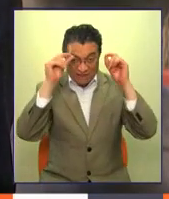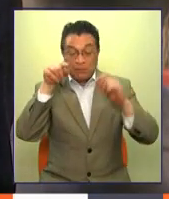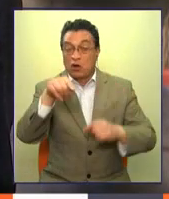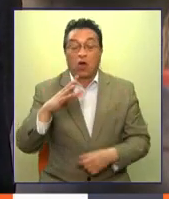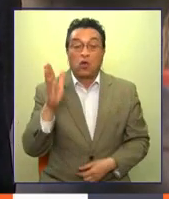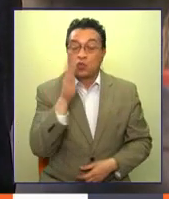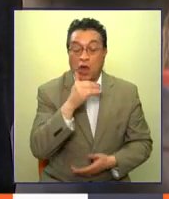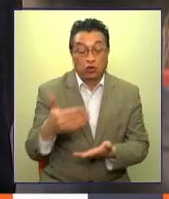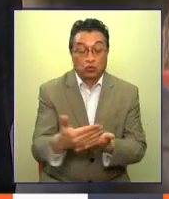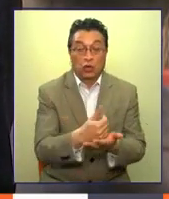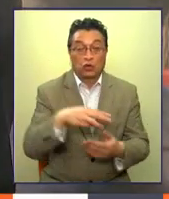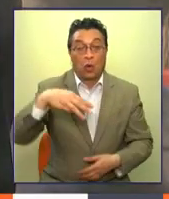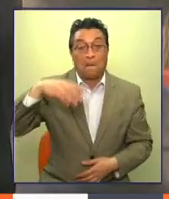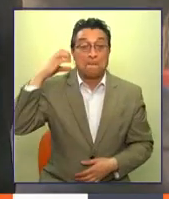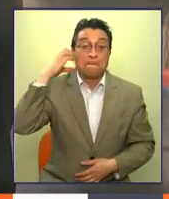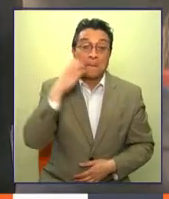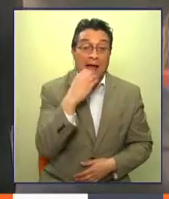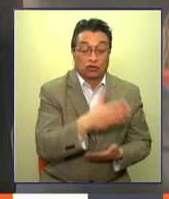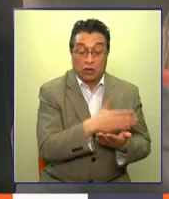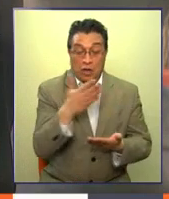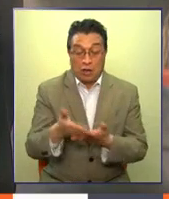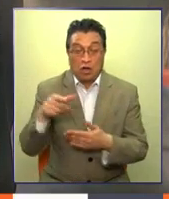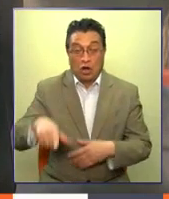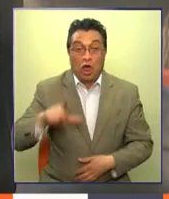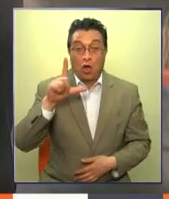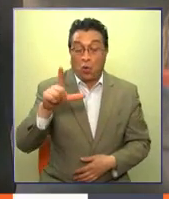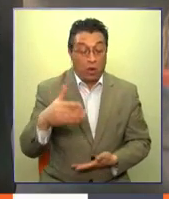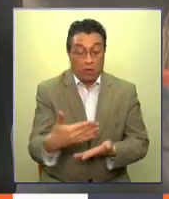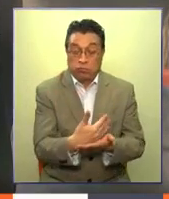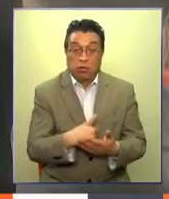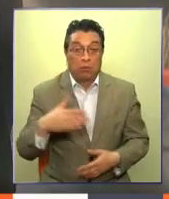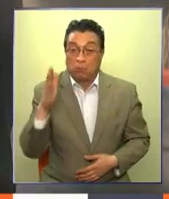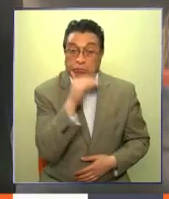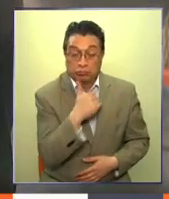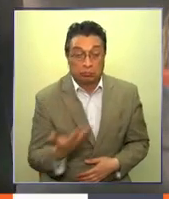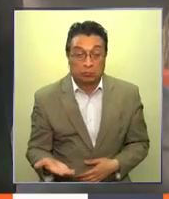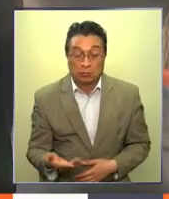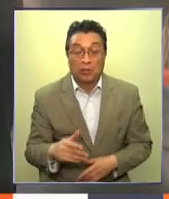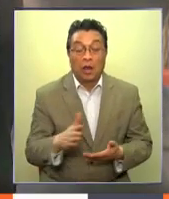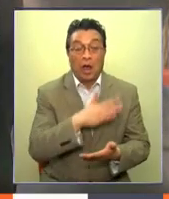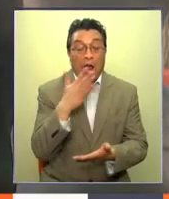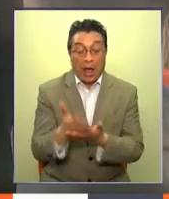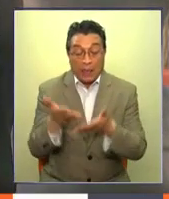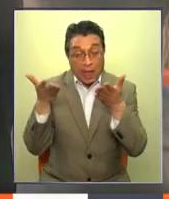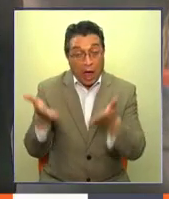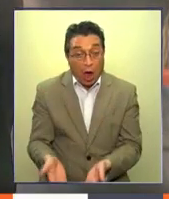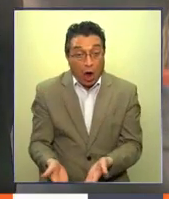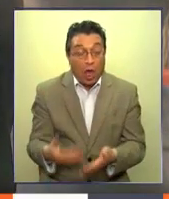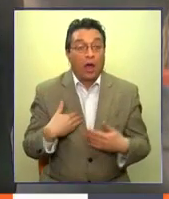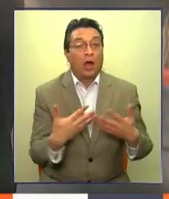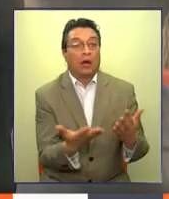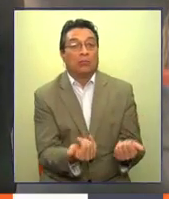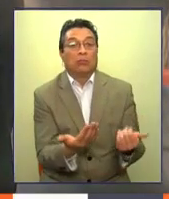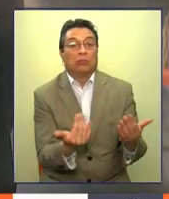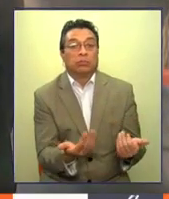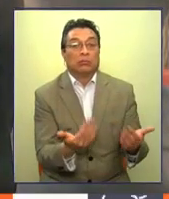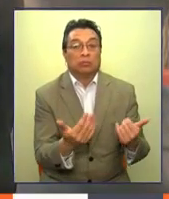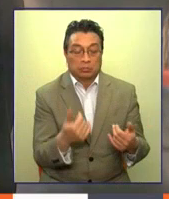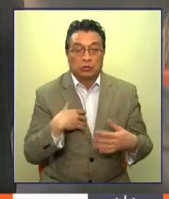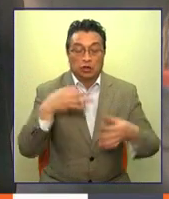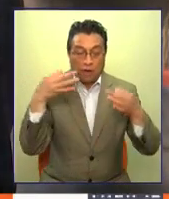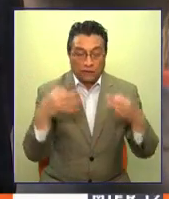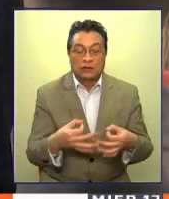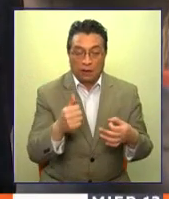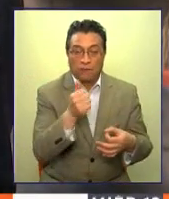mes de mayo. Nosotros ahora en el mes de julio no recibimos sueldo. Estamos hasta el día de hoy a espera. Extraoficialmente se